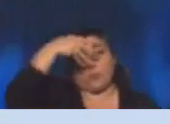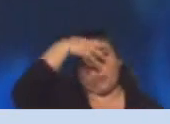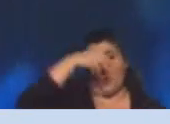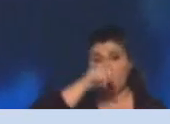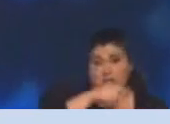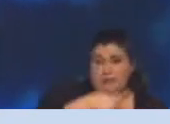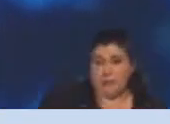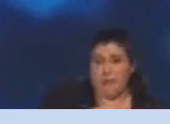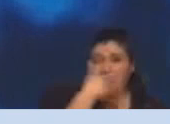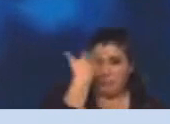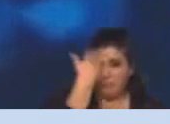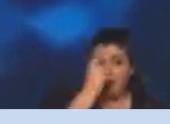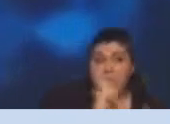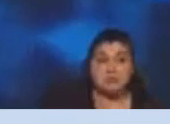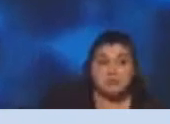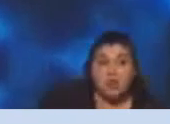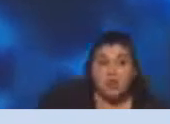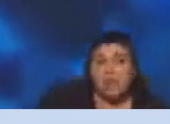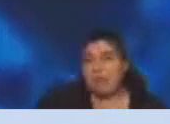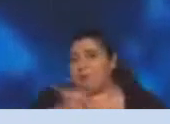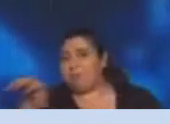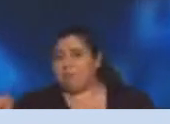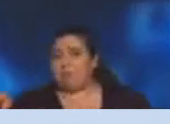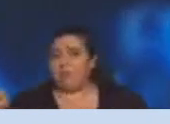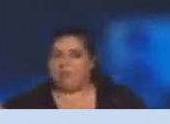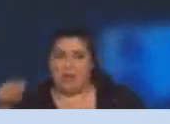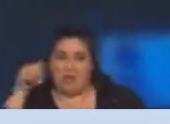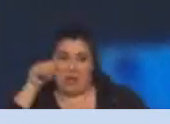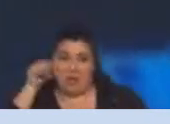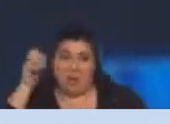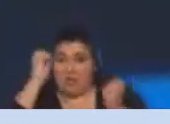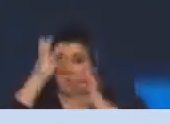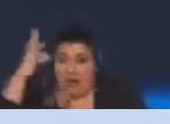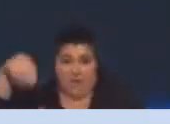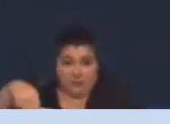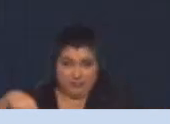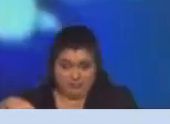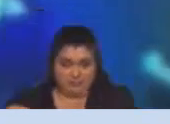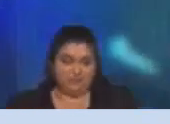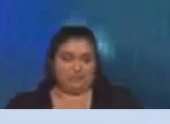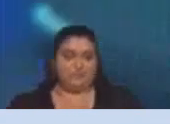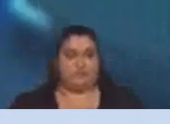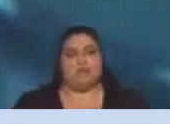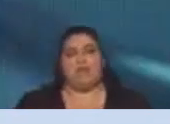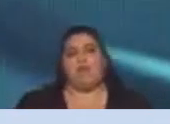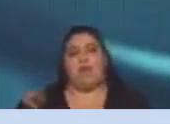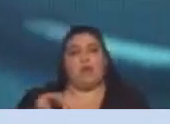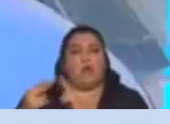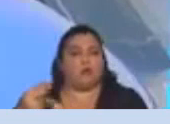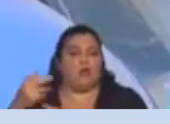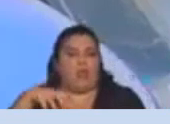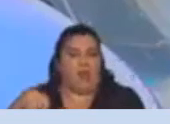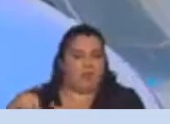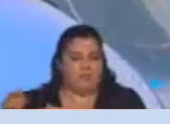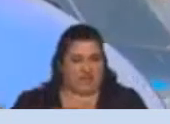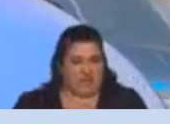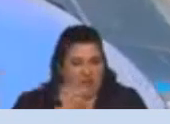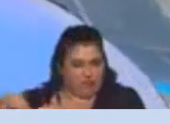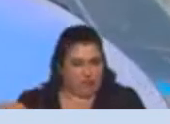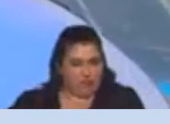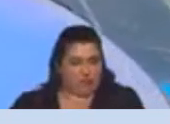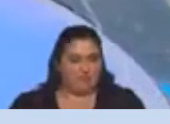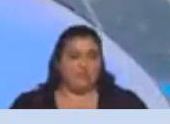idea por el otro lado a la misma hora también Javier Miley en mar de plata pero no en idea Sí con encuentro con empresario Raúl de la Torre a ver a